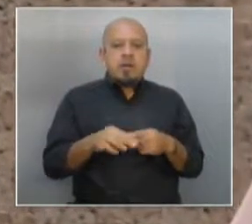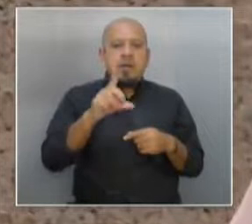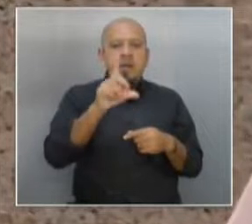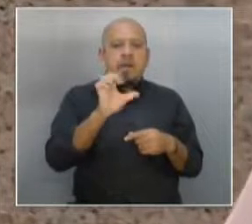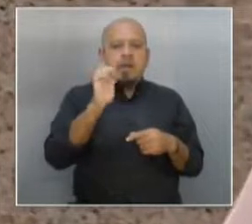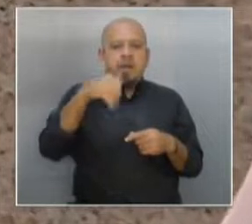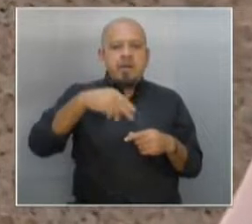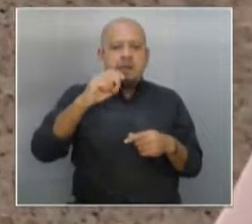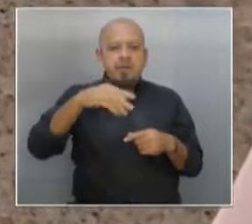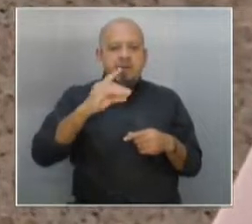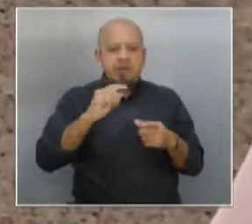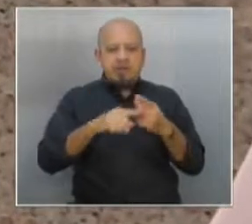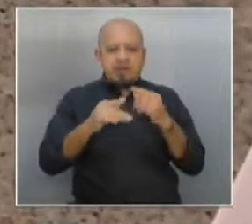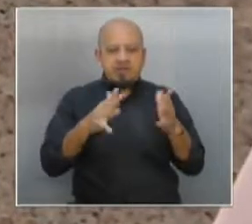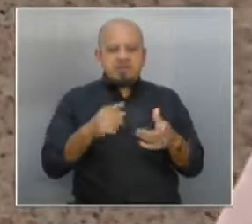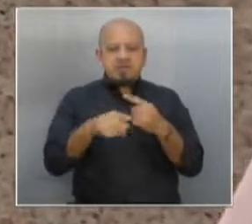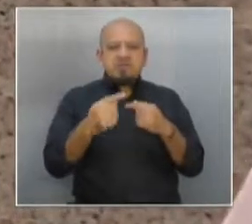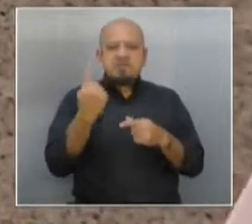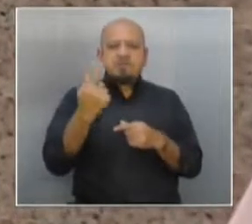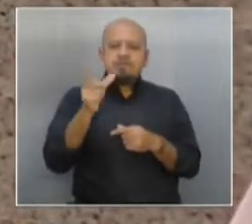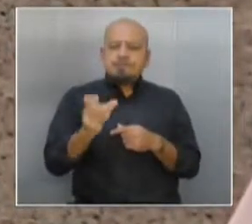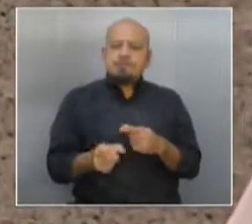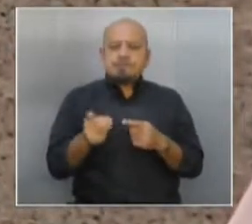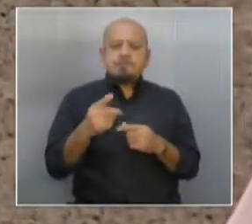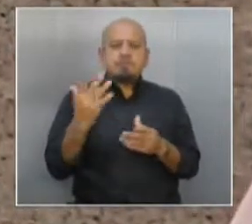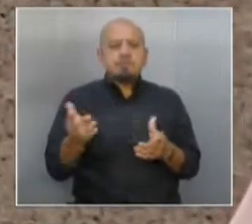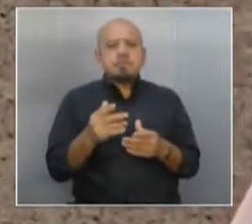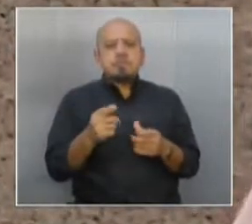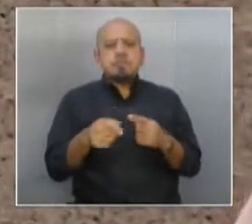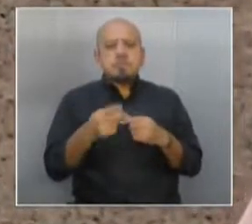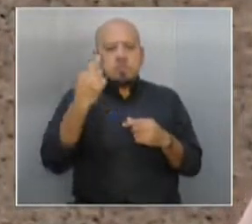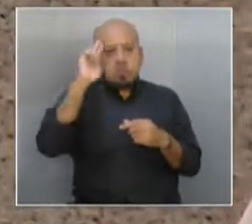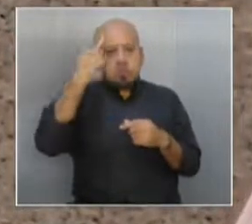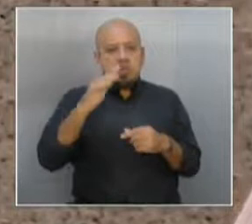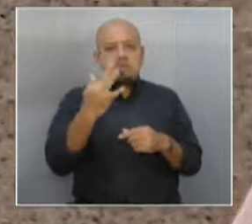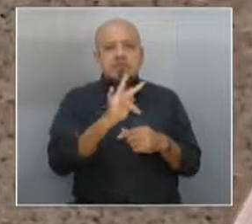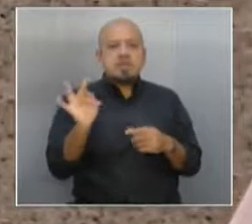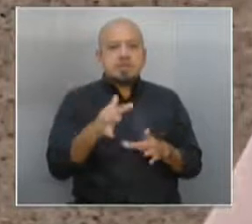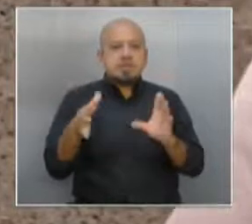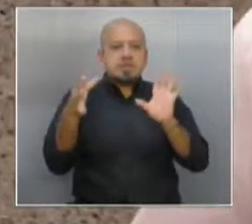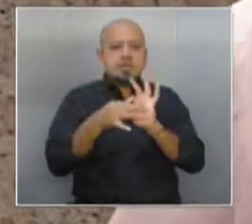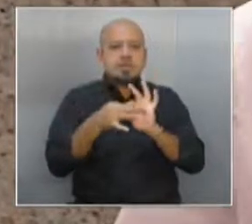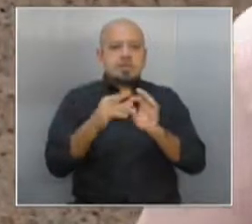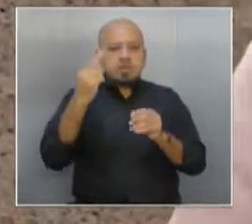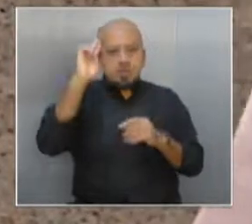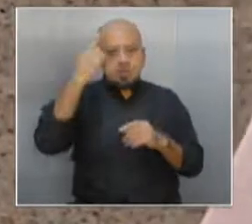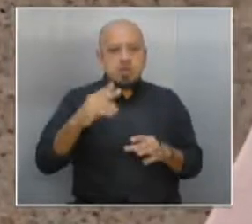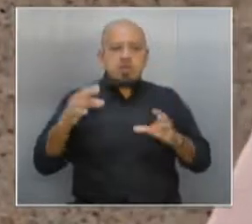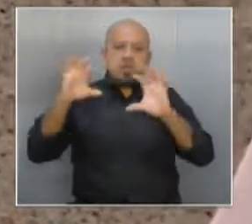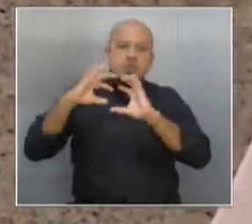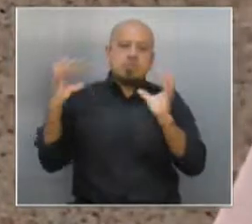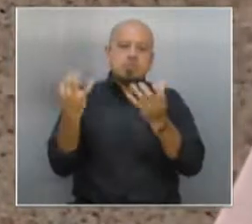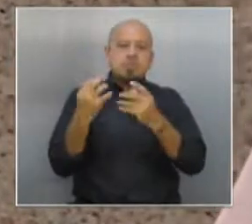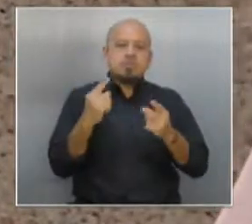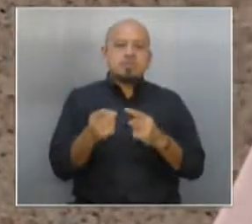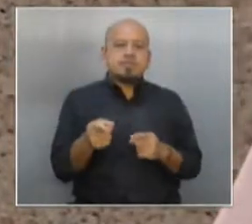de Lautréamont, que es uno de esos emblemas, de esos puentes entre Uruguay y Francia, pero también entre Uruguay y el mundo. No